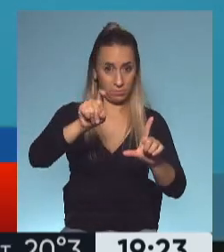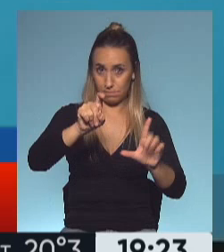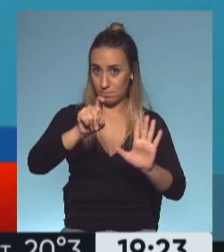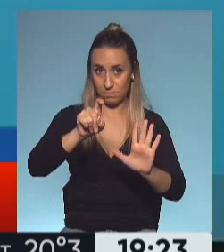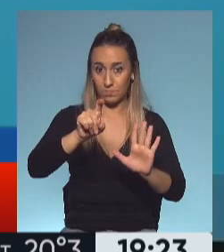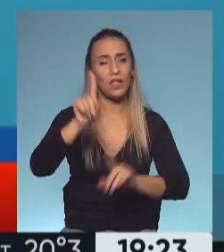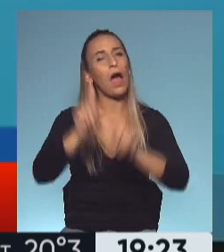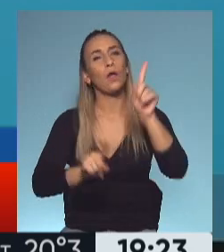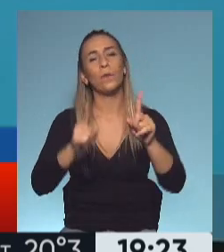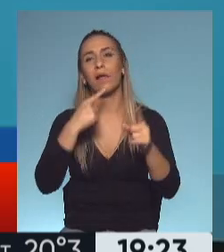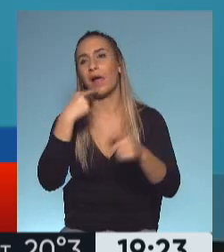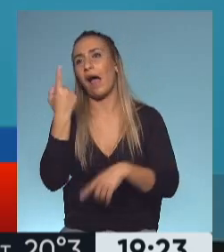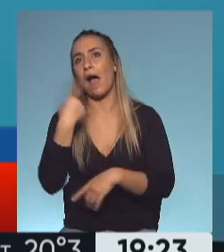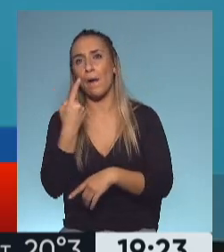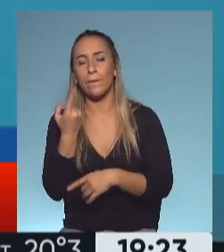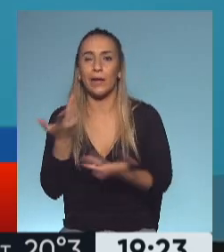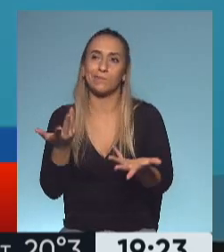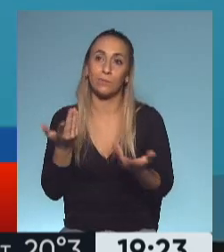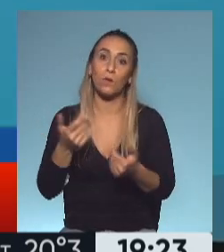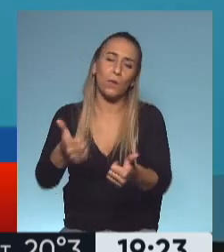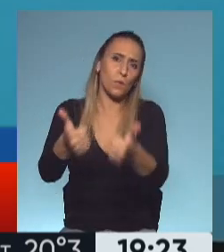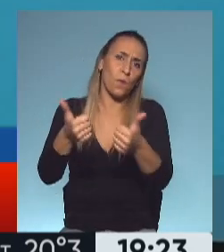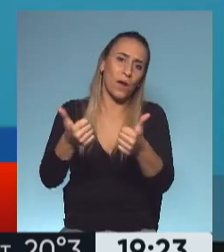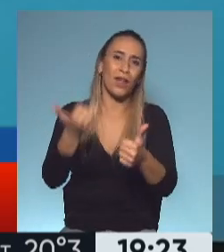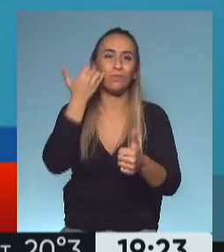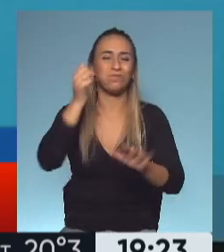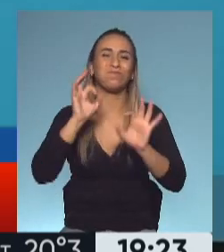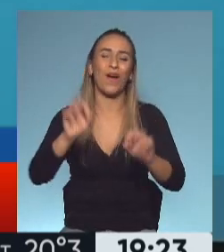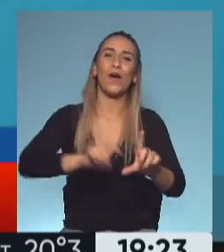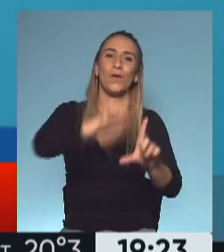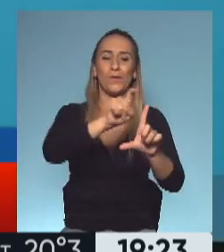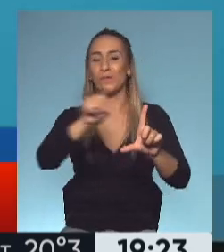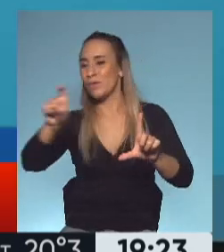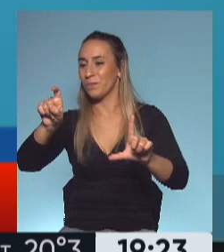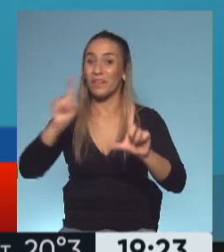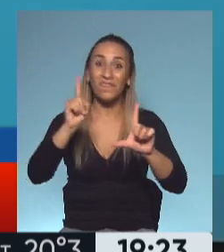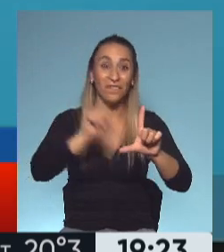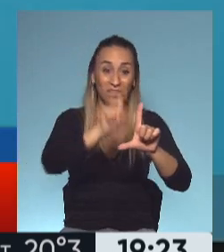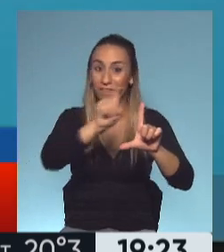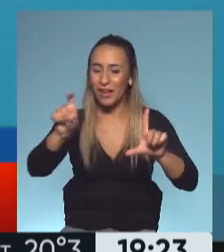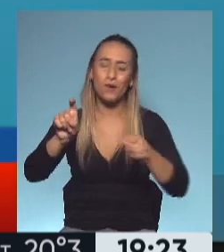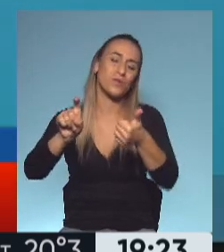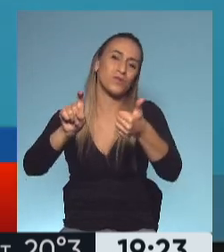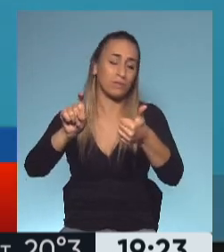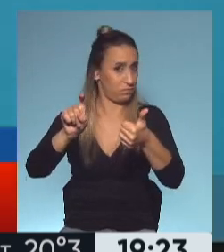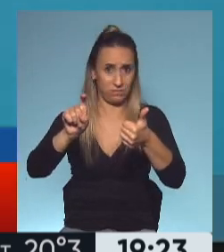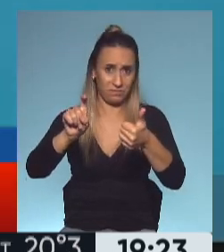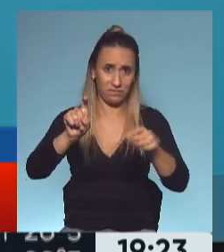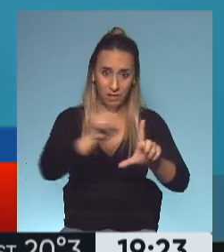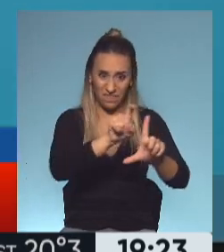Algunos hablan como si fuera muy bueno estar en una meseta. La meseta esta de 10.000, 12.000